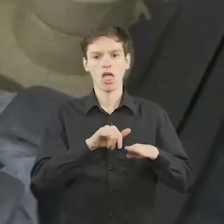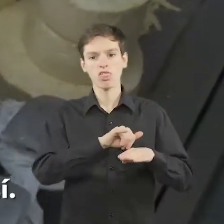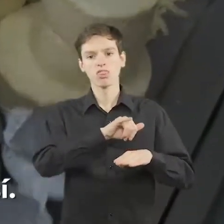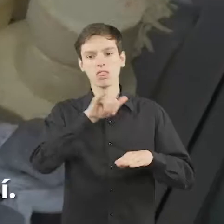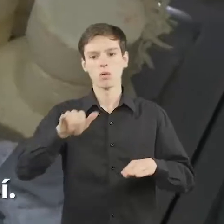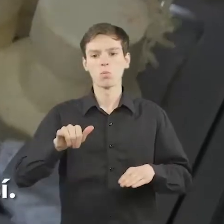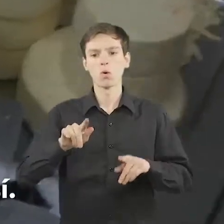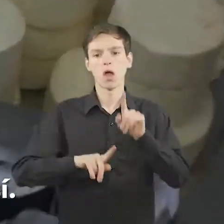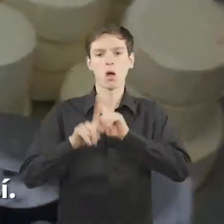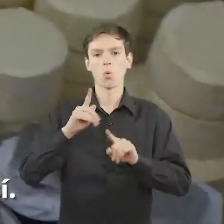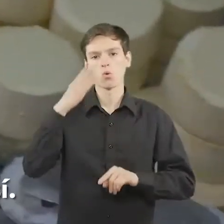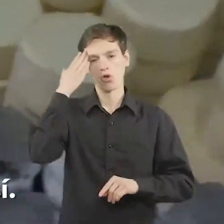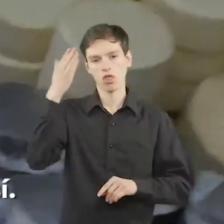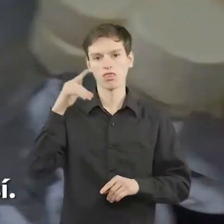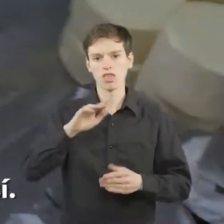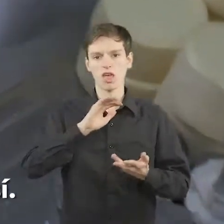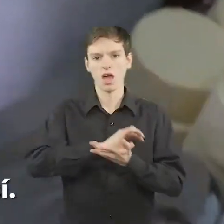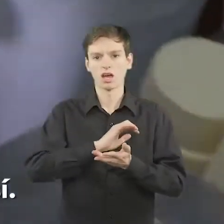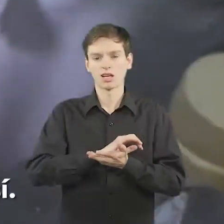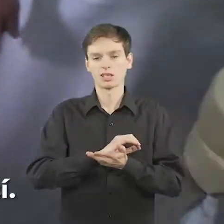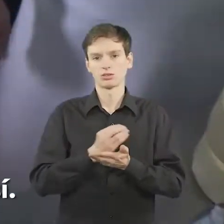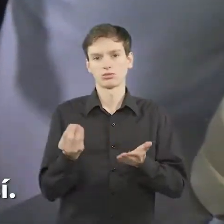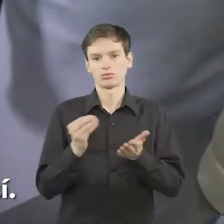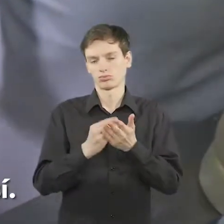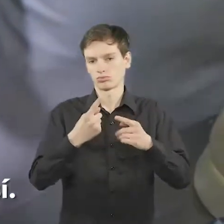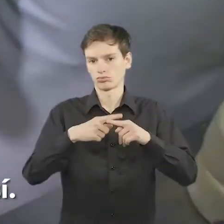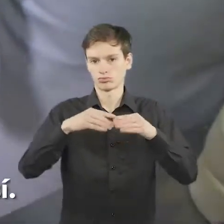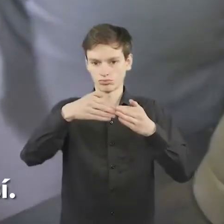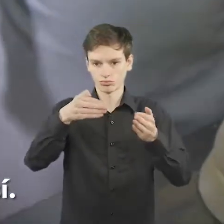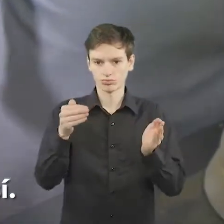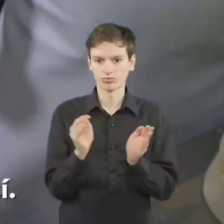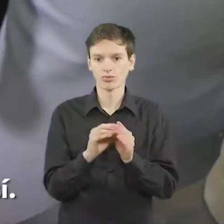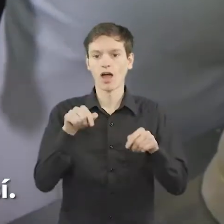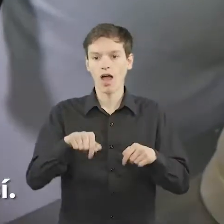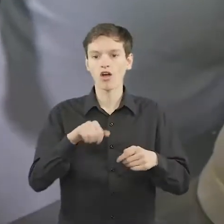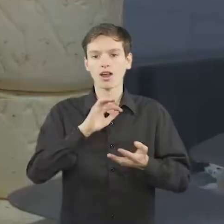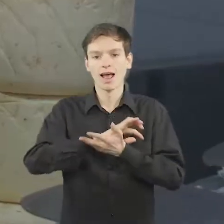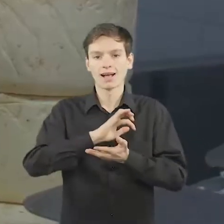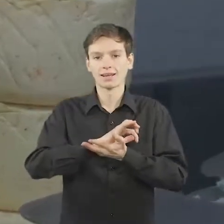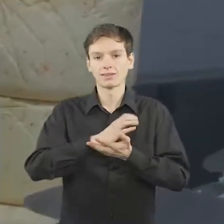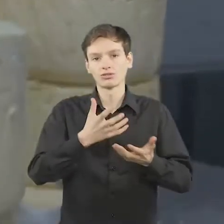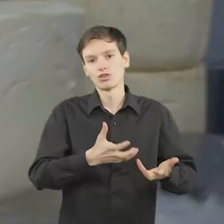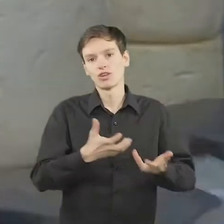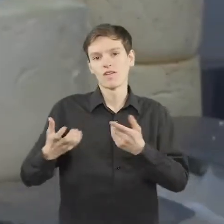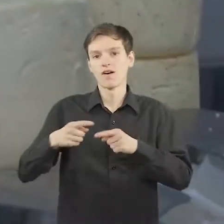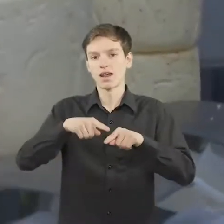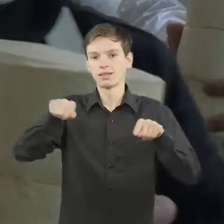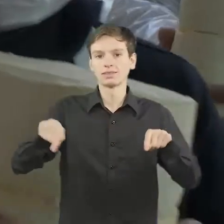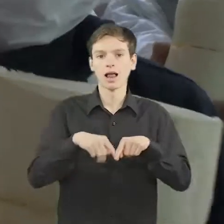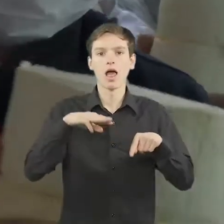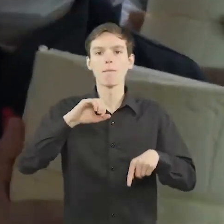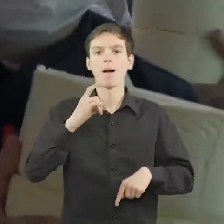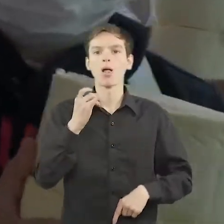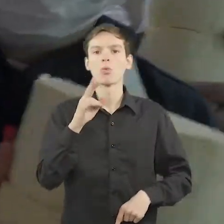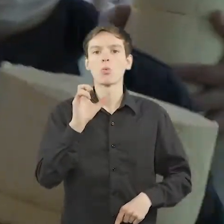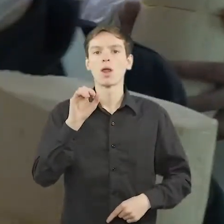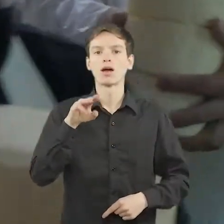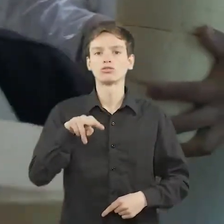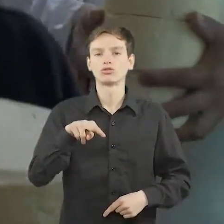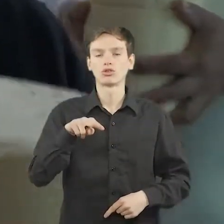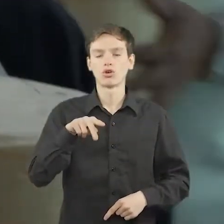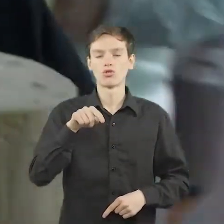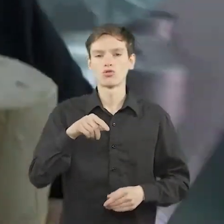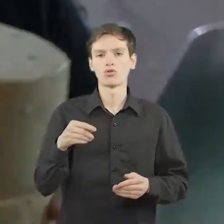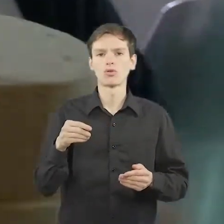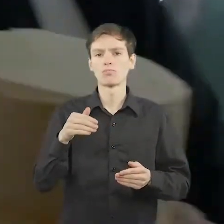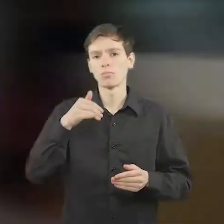¿Aquí queda? Y aquí después de unos días va a quedar el queso más o menos así. Ahora vamos a llevar los quesos a la sala de maduración que estarán en ese